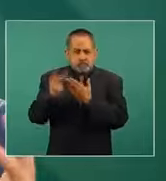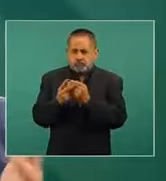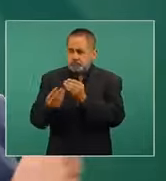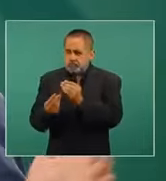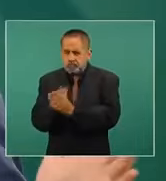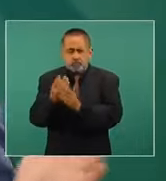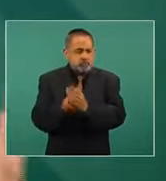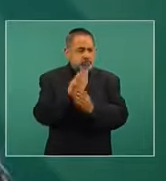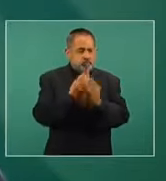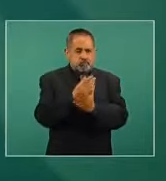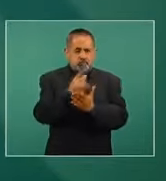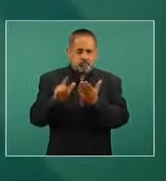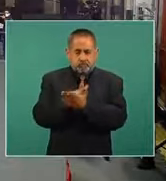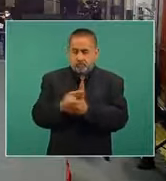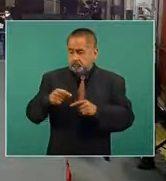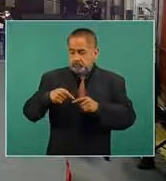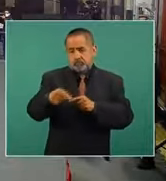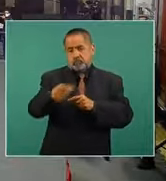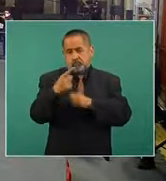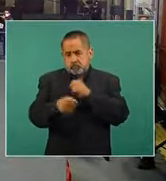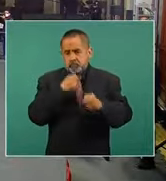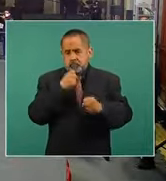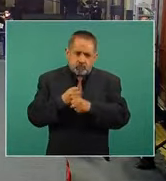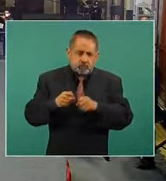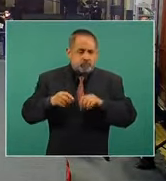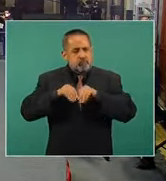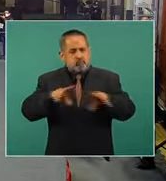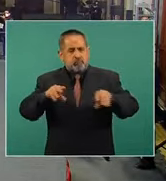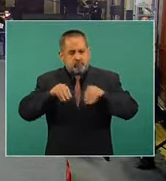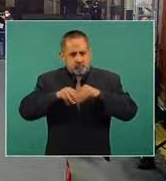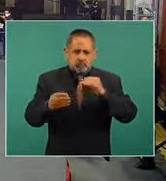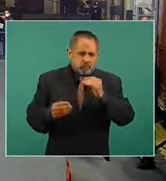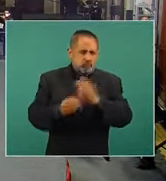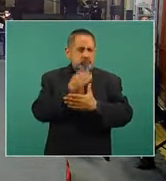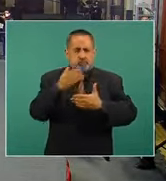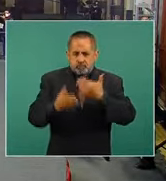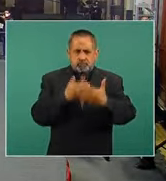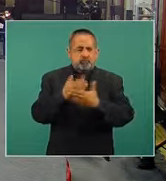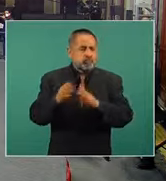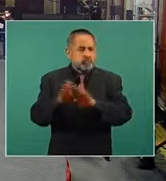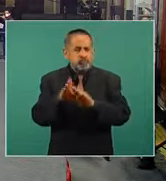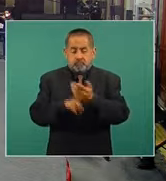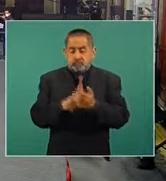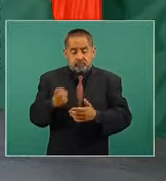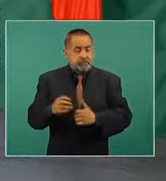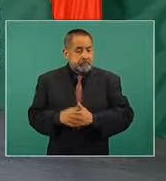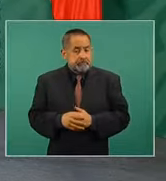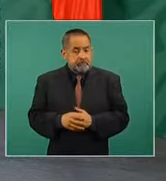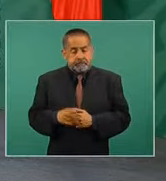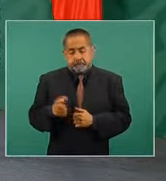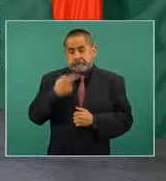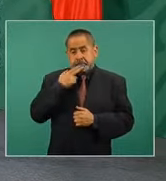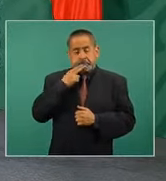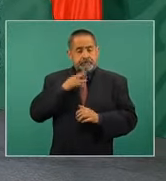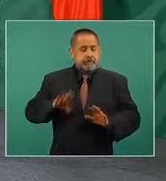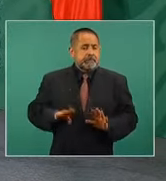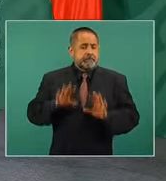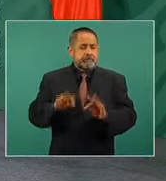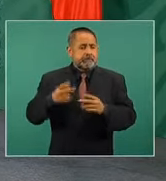con la nueva ley. Vamos a estar todo el año presentando nuevas modalidades de crédito, productos y demás que van a beneficiar a la